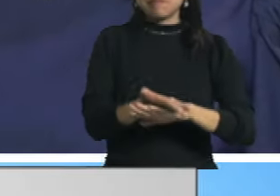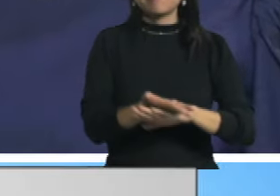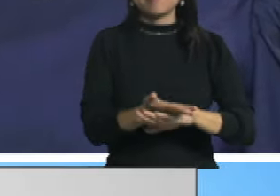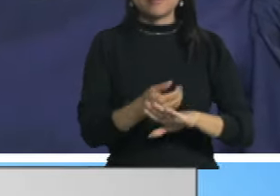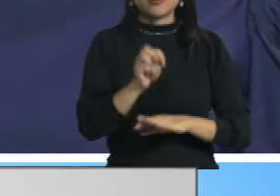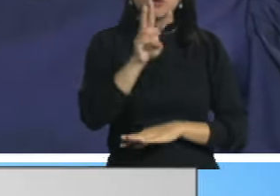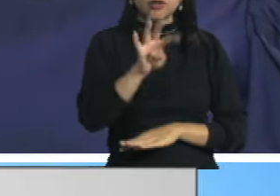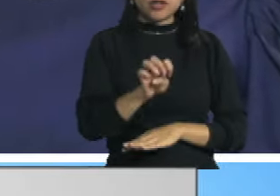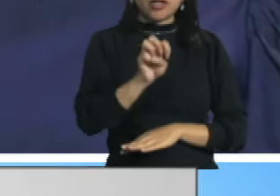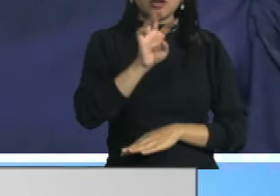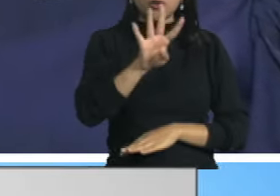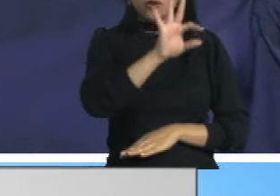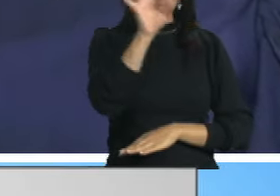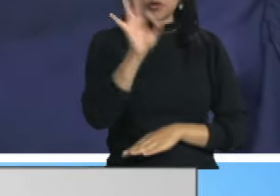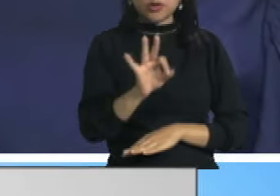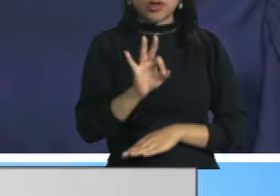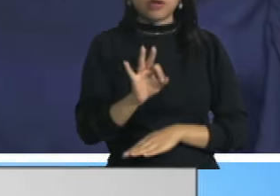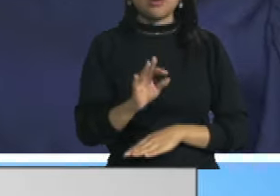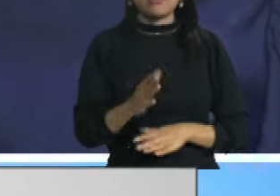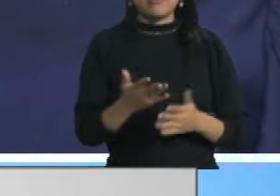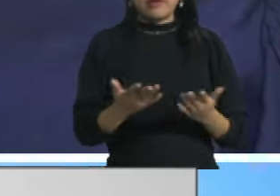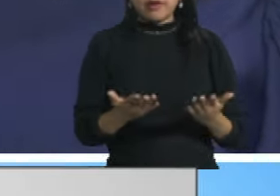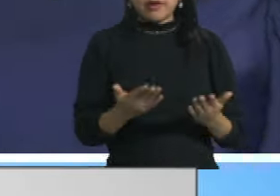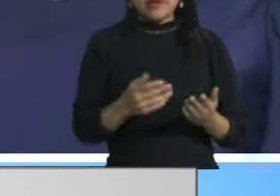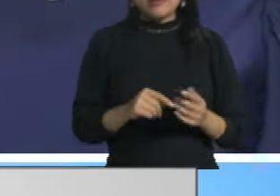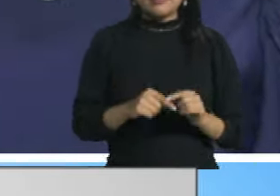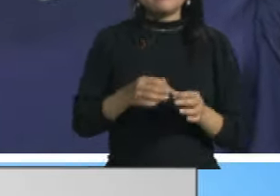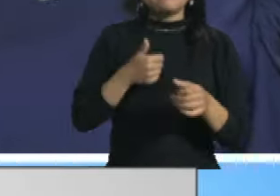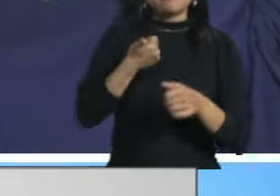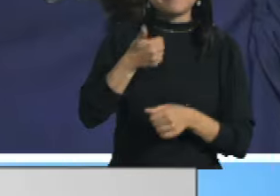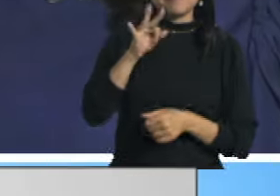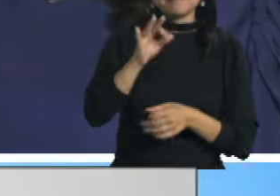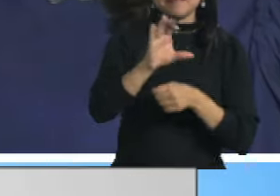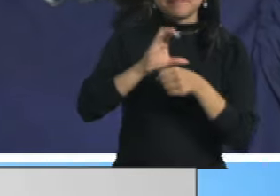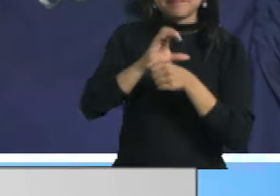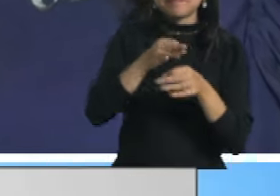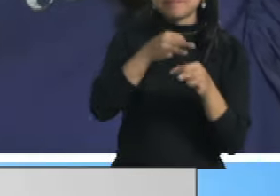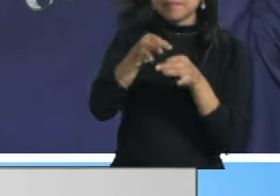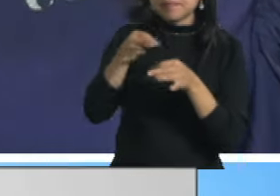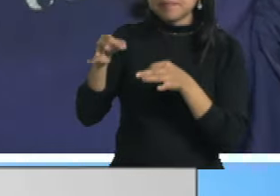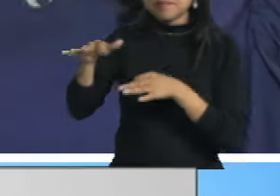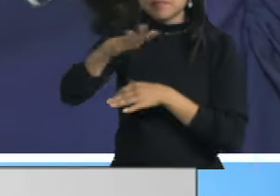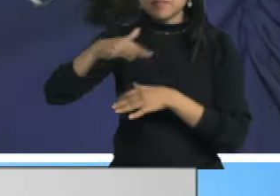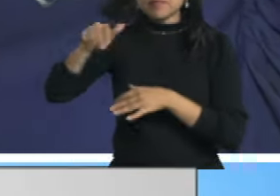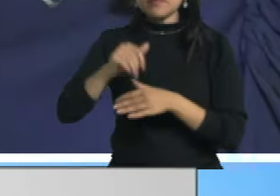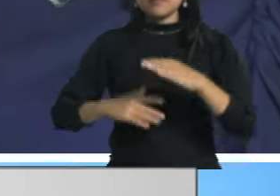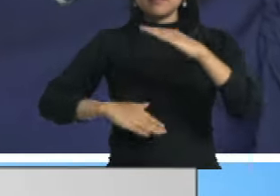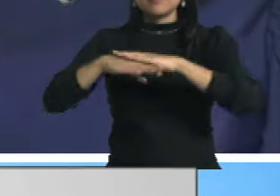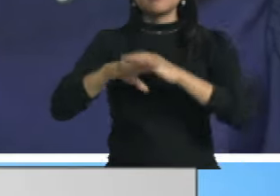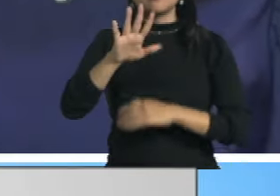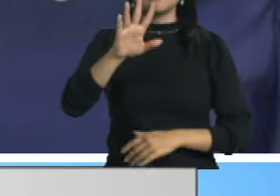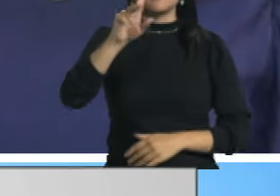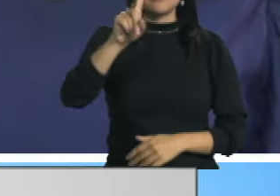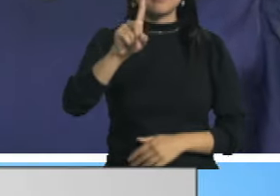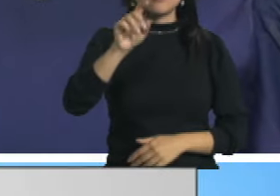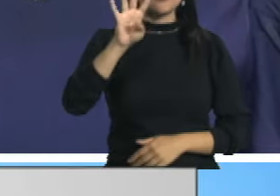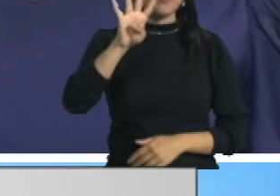de 84.6%, mientras que en 13 ciudades y sus áreas metropolitanas alcanza el